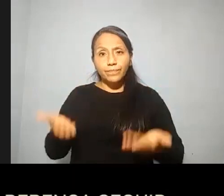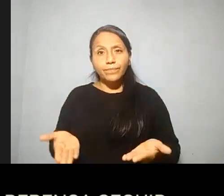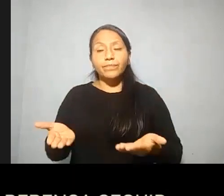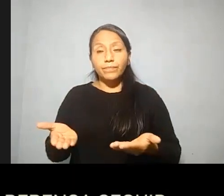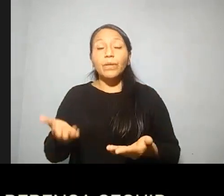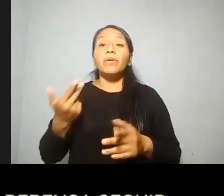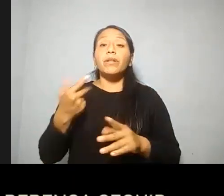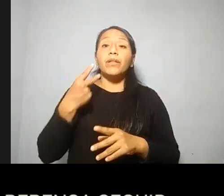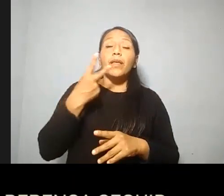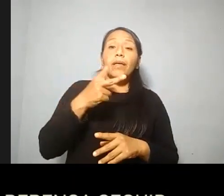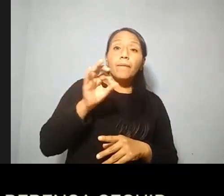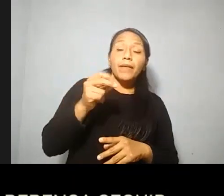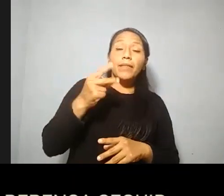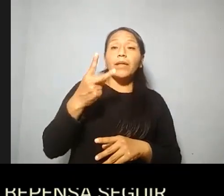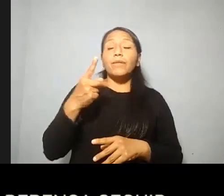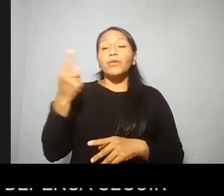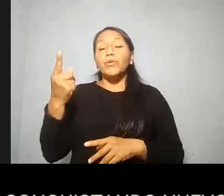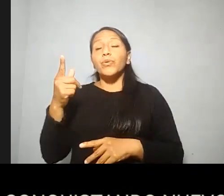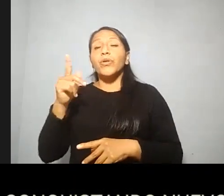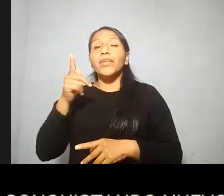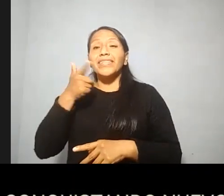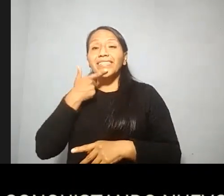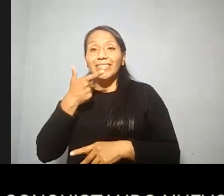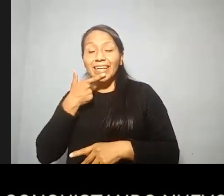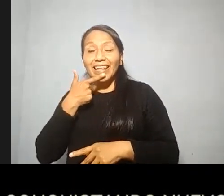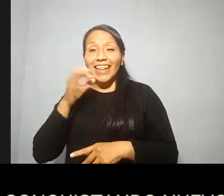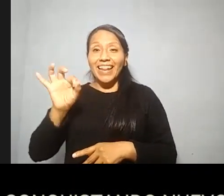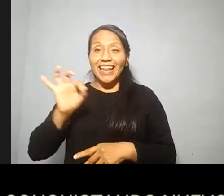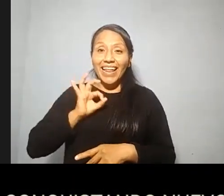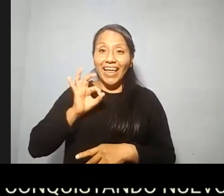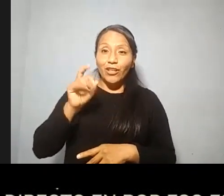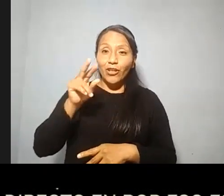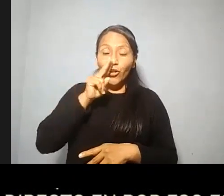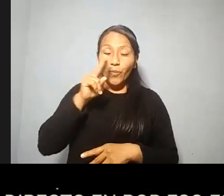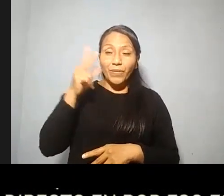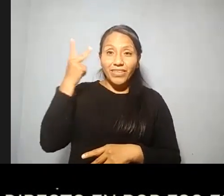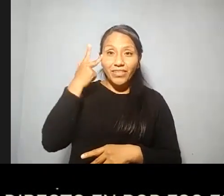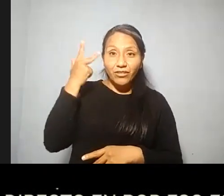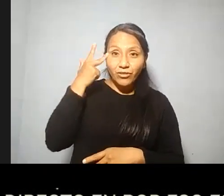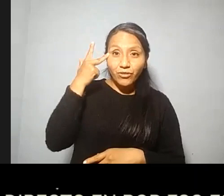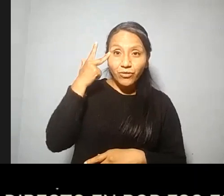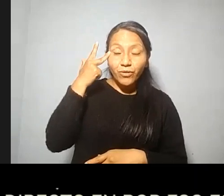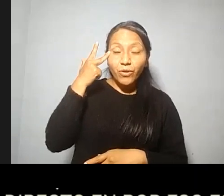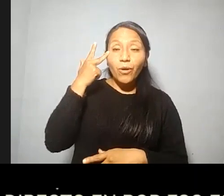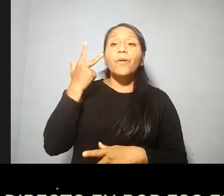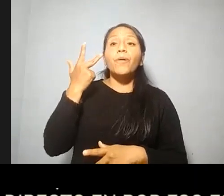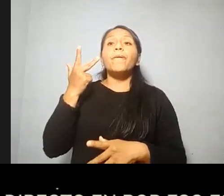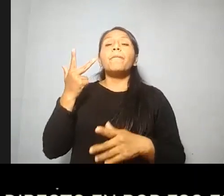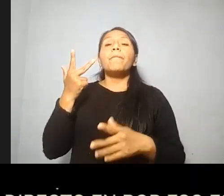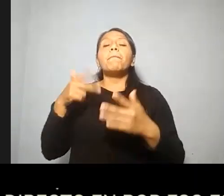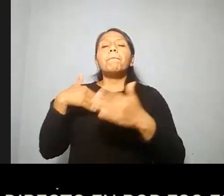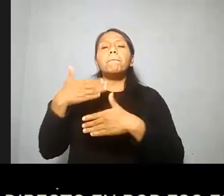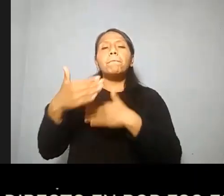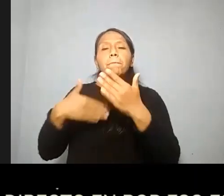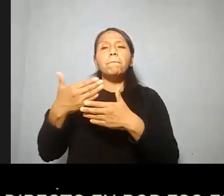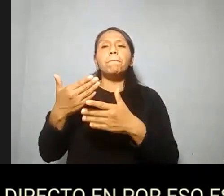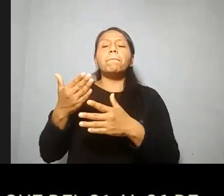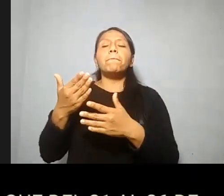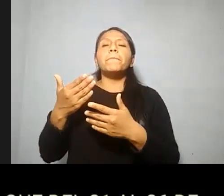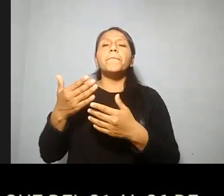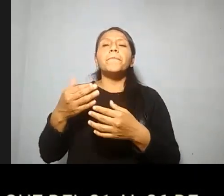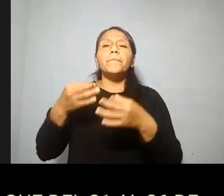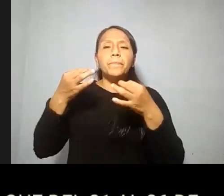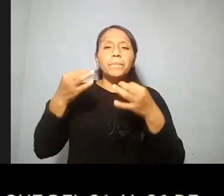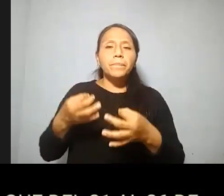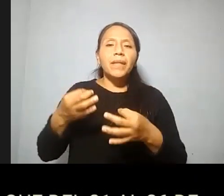al 23 de septiembre del año 2018 se desarrolló el primer